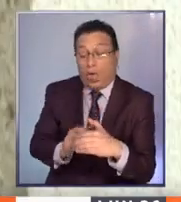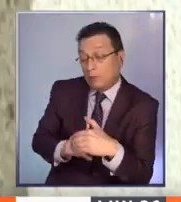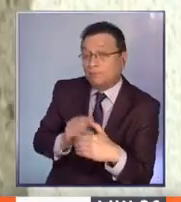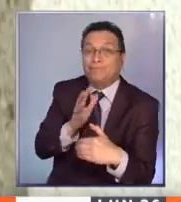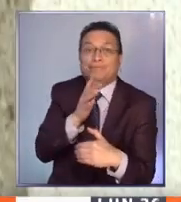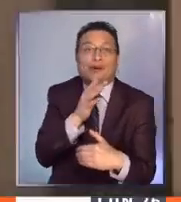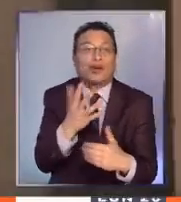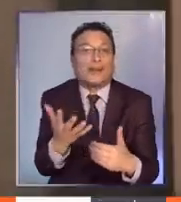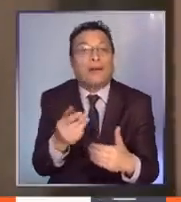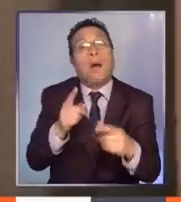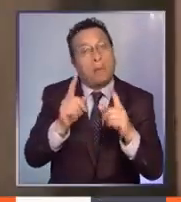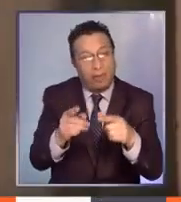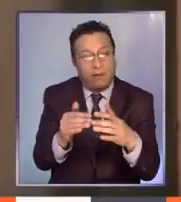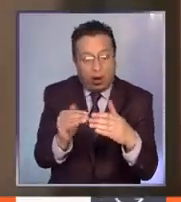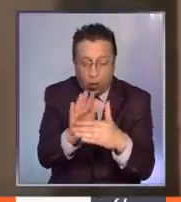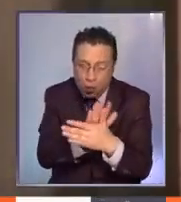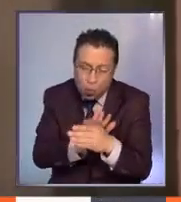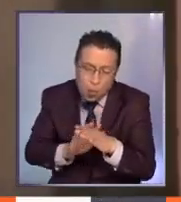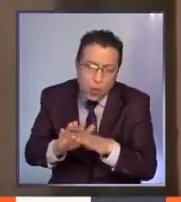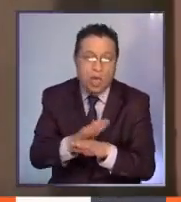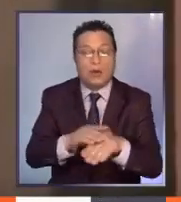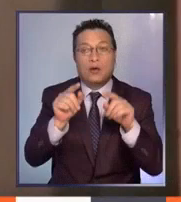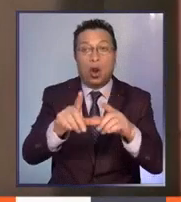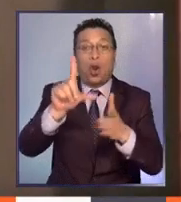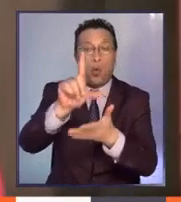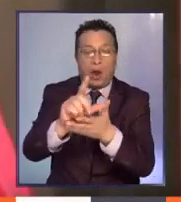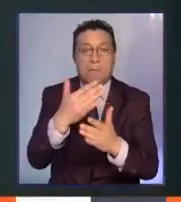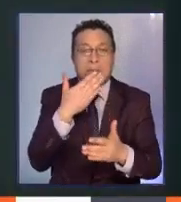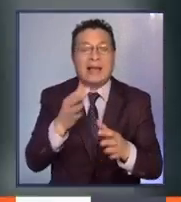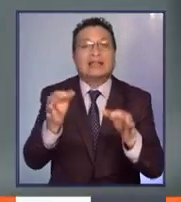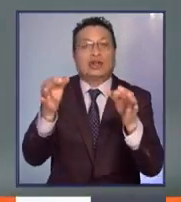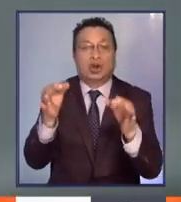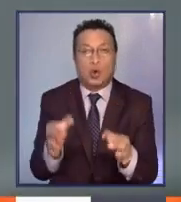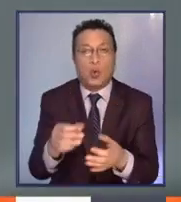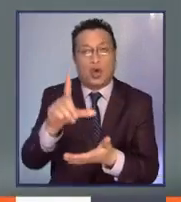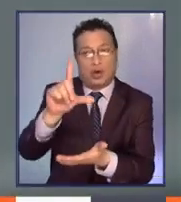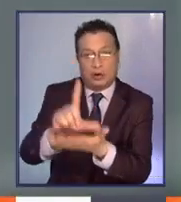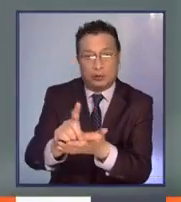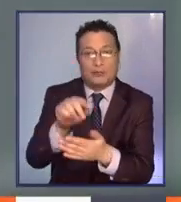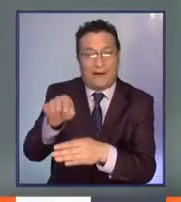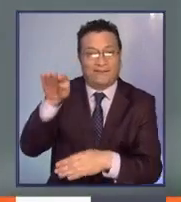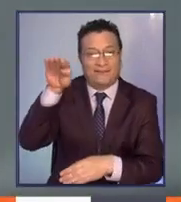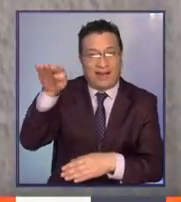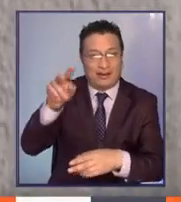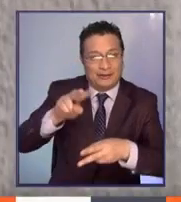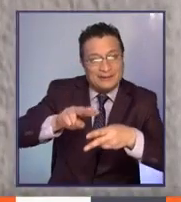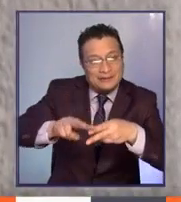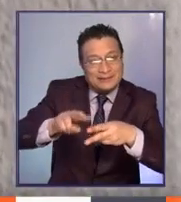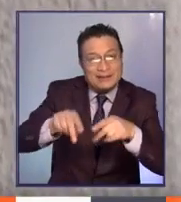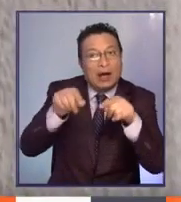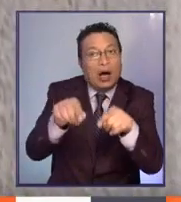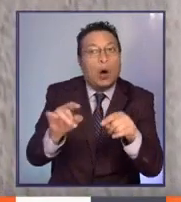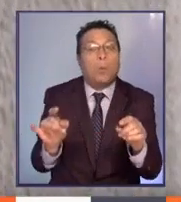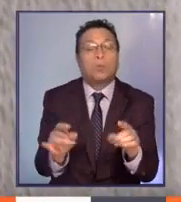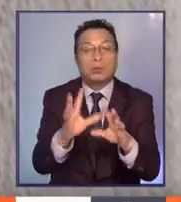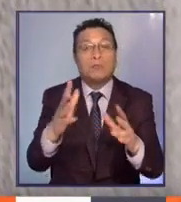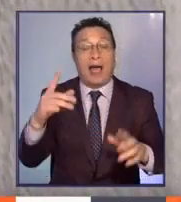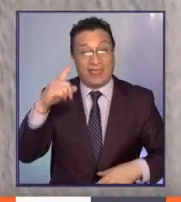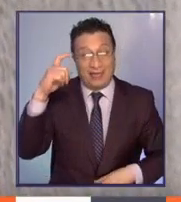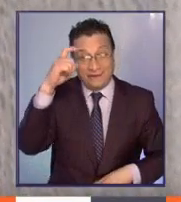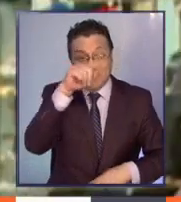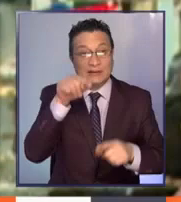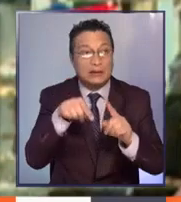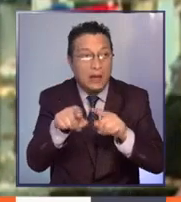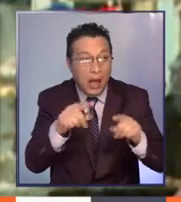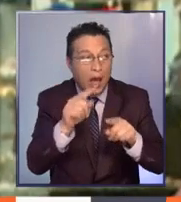o a la izquierda. De ahí el llamado a frecuentar lugares seguros al momento de realizar una operación bancaria, lugares en donde resulte más difícil el